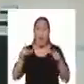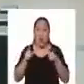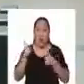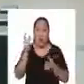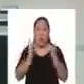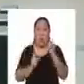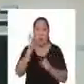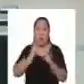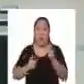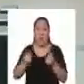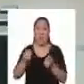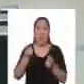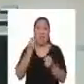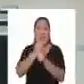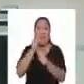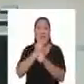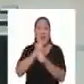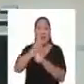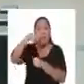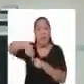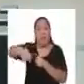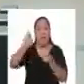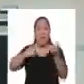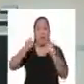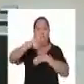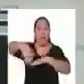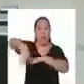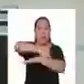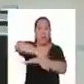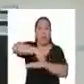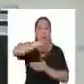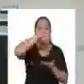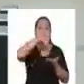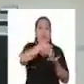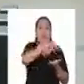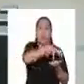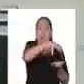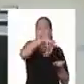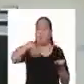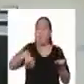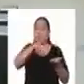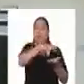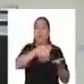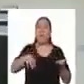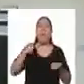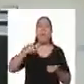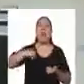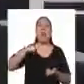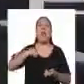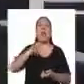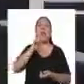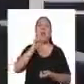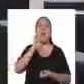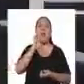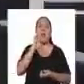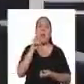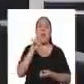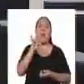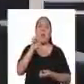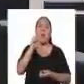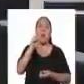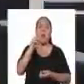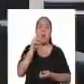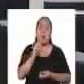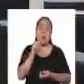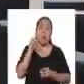ambulantes que trabajaban en las calles del Cercado de Lima por disposición del alcalde Eduardo Orrego. Al principio,